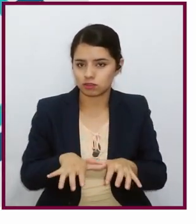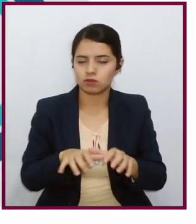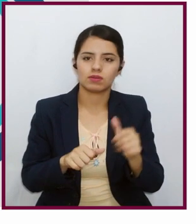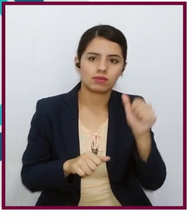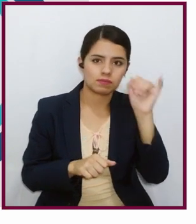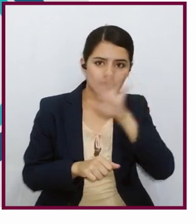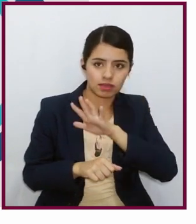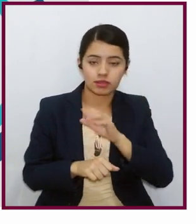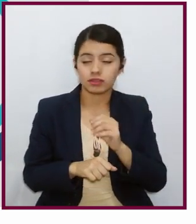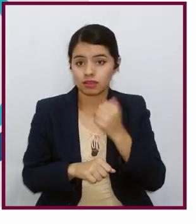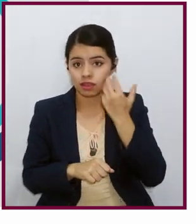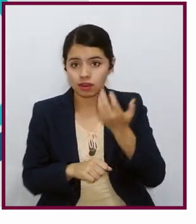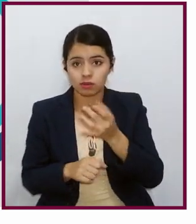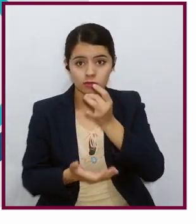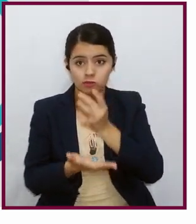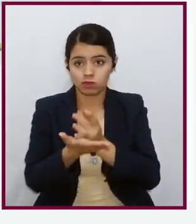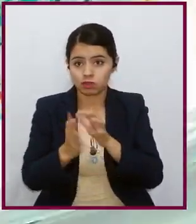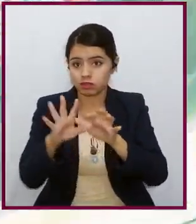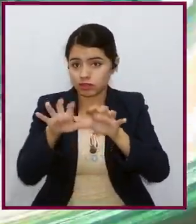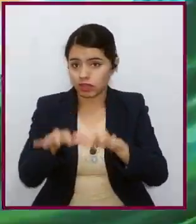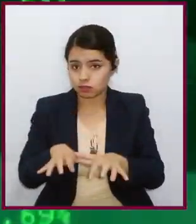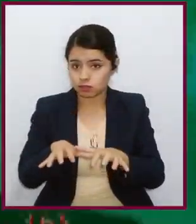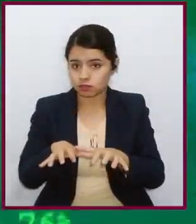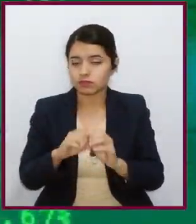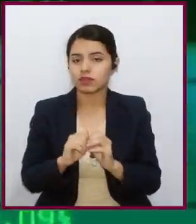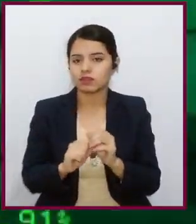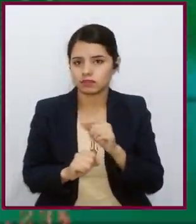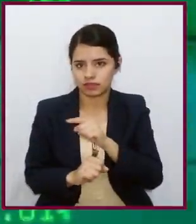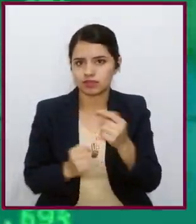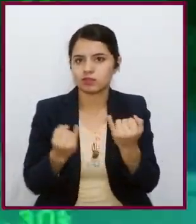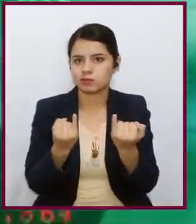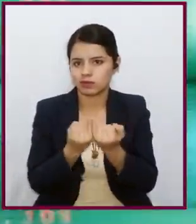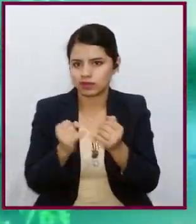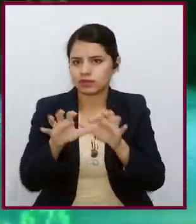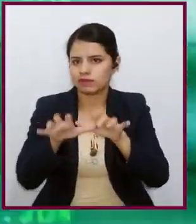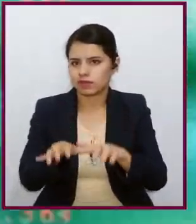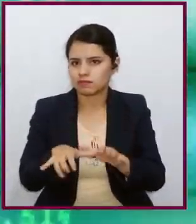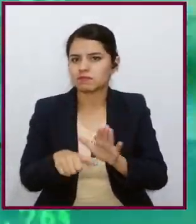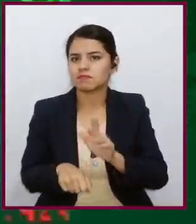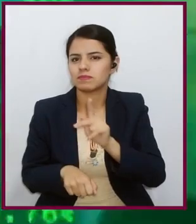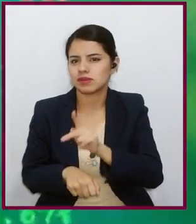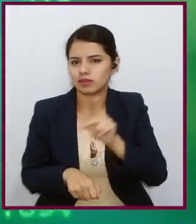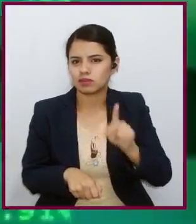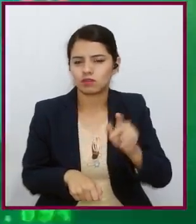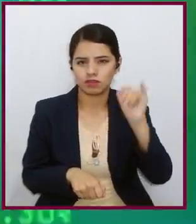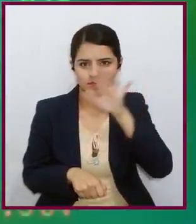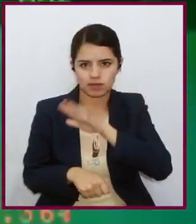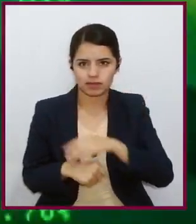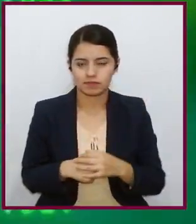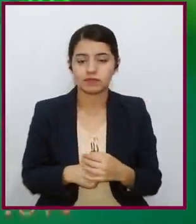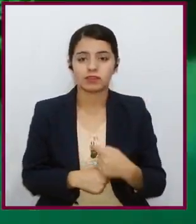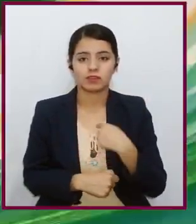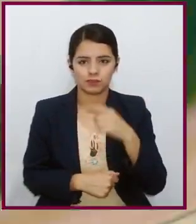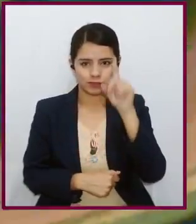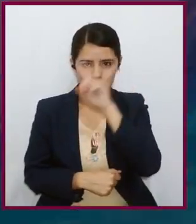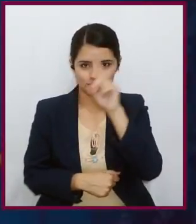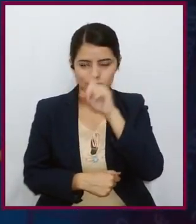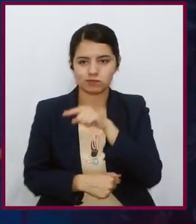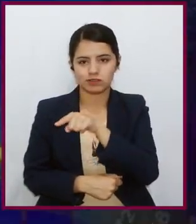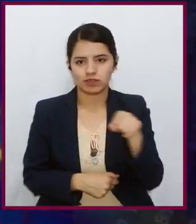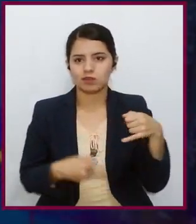maneras de poder hacer nuestras tareas, hacer una exposición, una presentación. Y esta nos puede ayudar como una buena herramienta